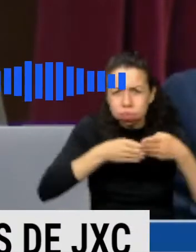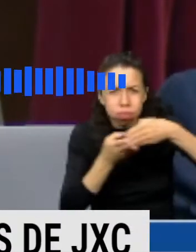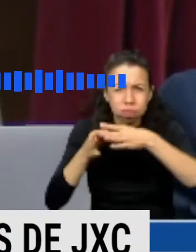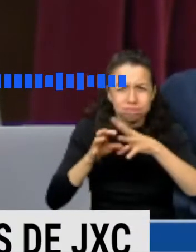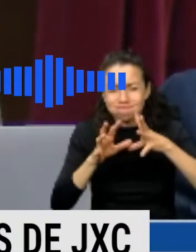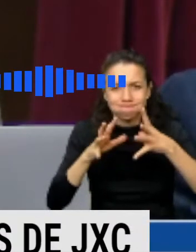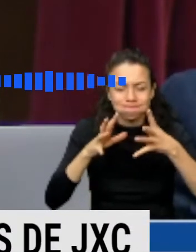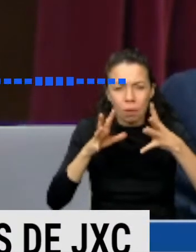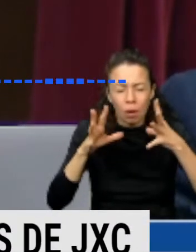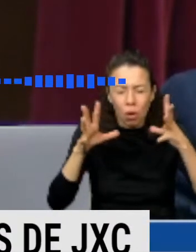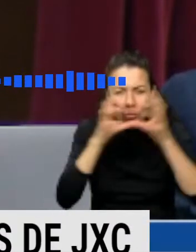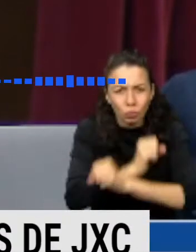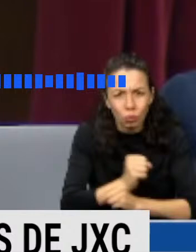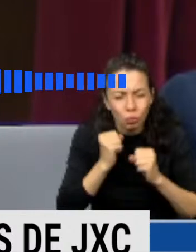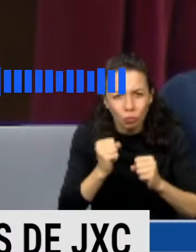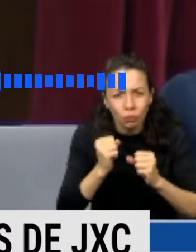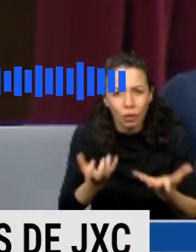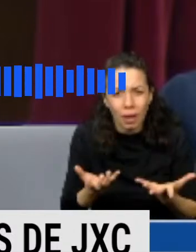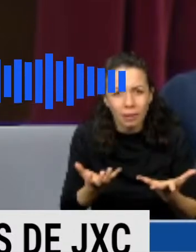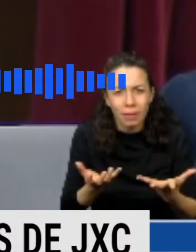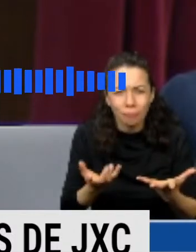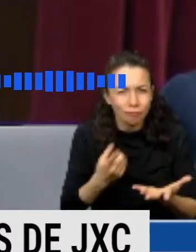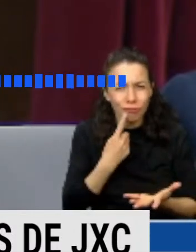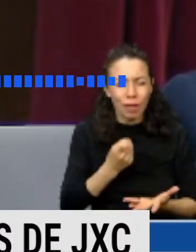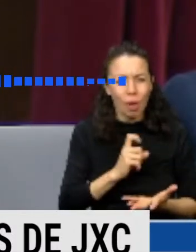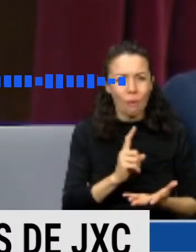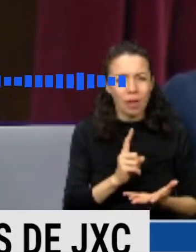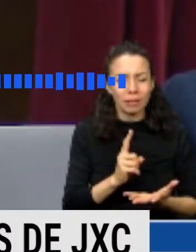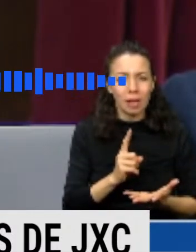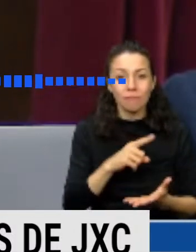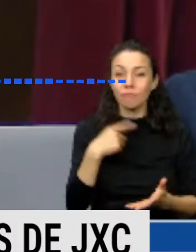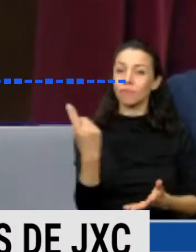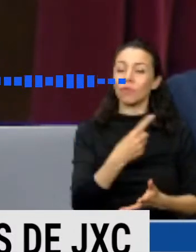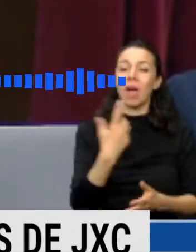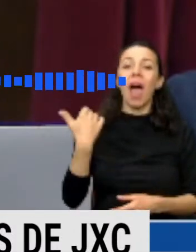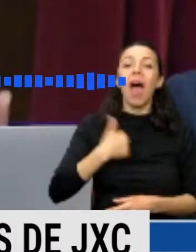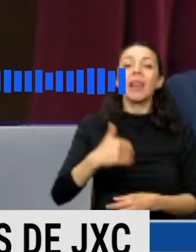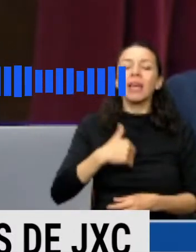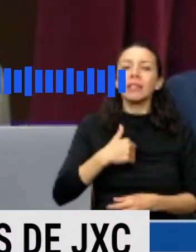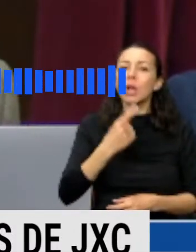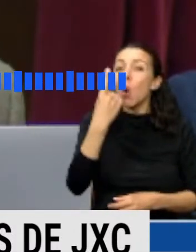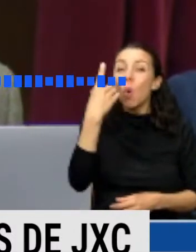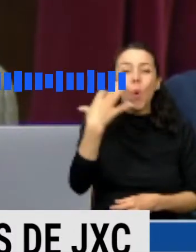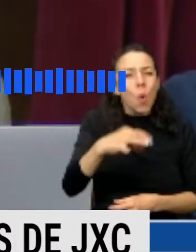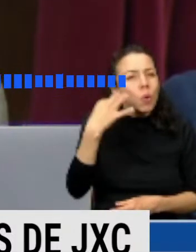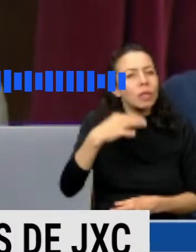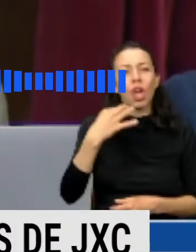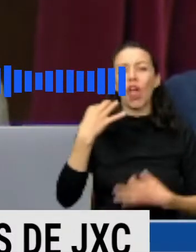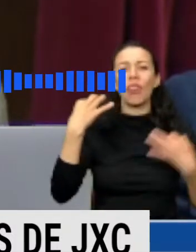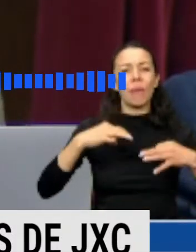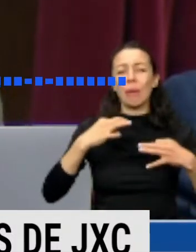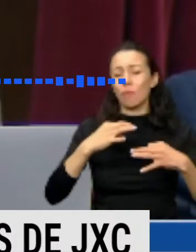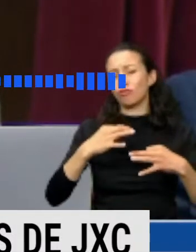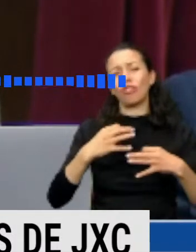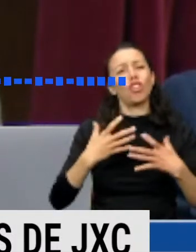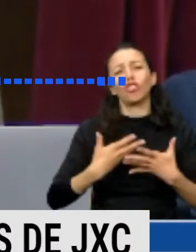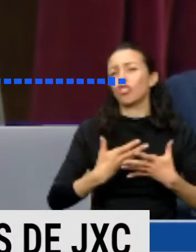diputados y senadores nacionales previamente el 100%. Creo que